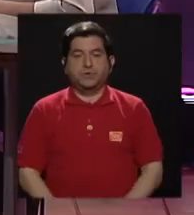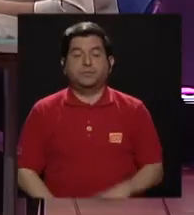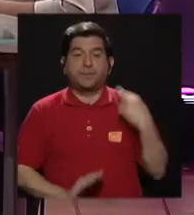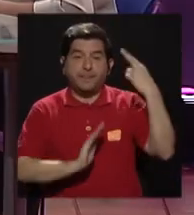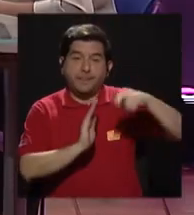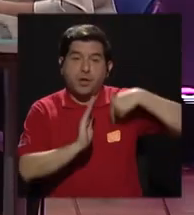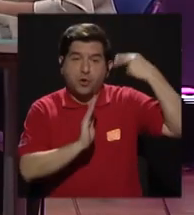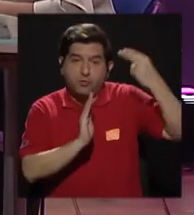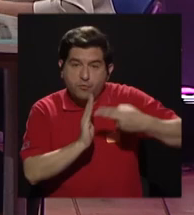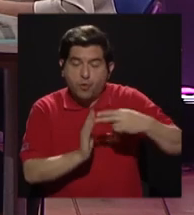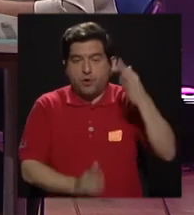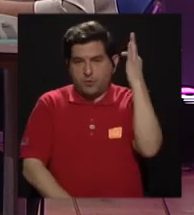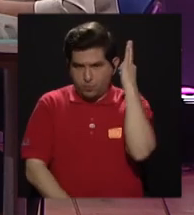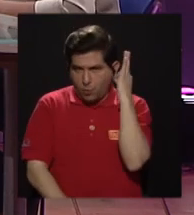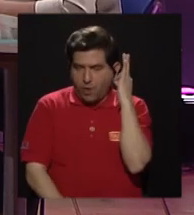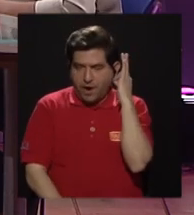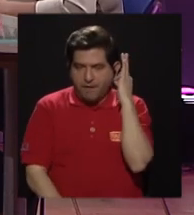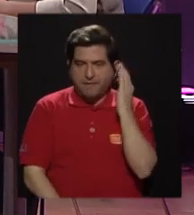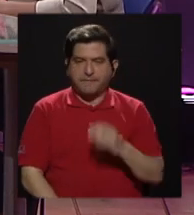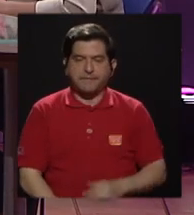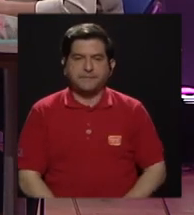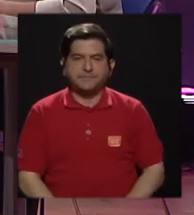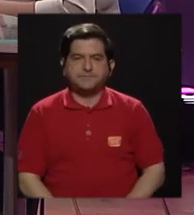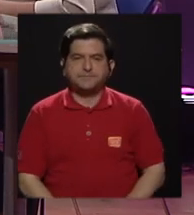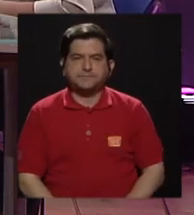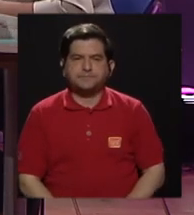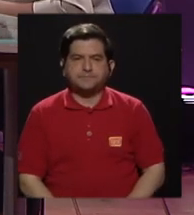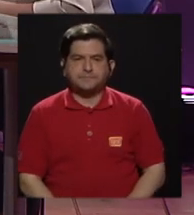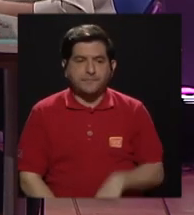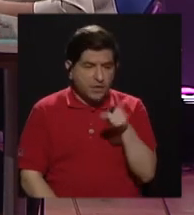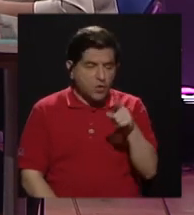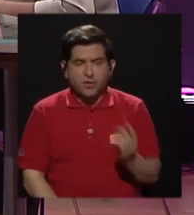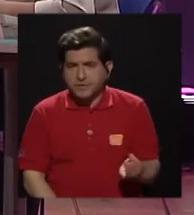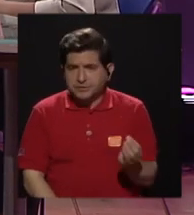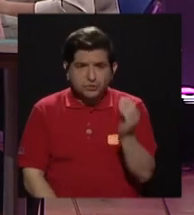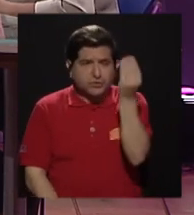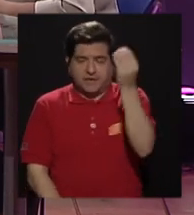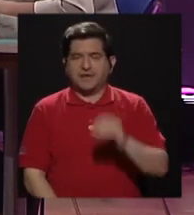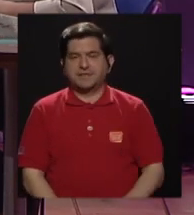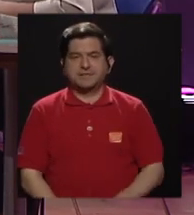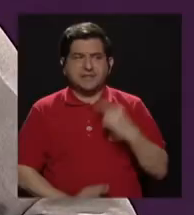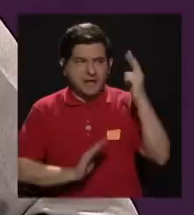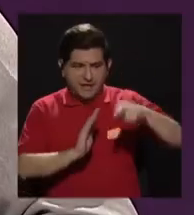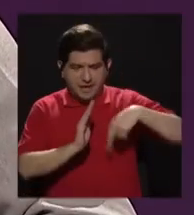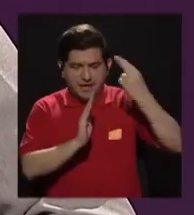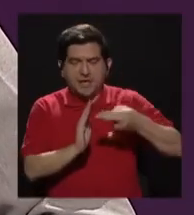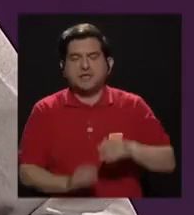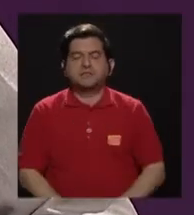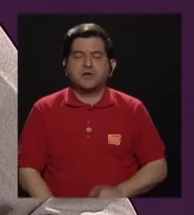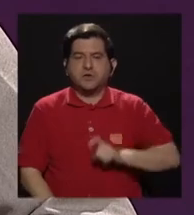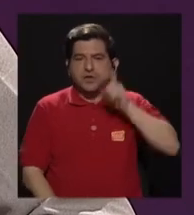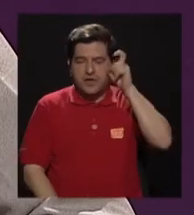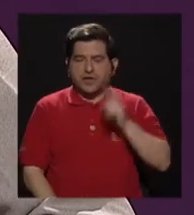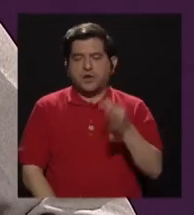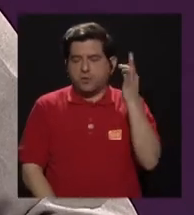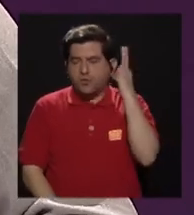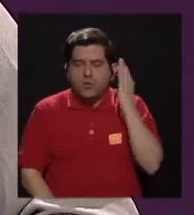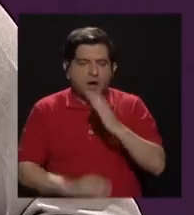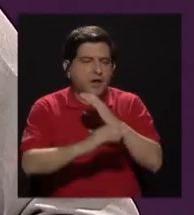rol de ser mujer, es con lo que crecemos, es nuestros roles de género, el ser mujer